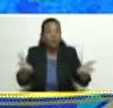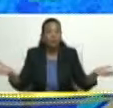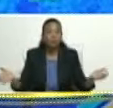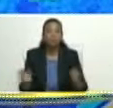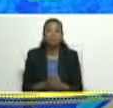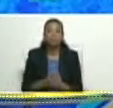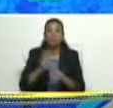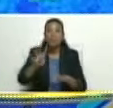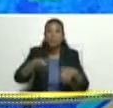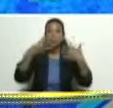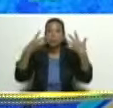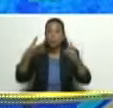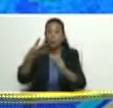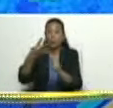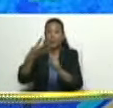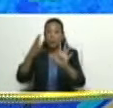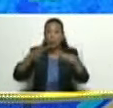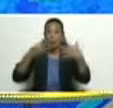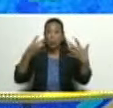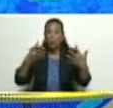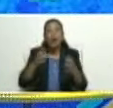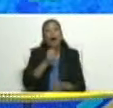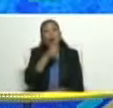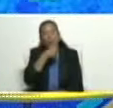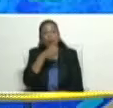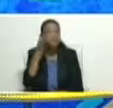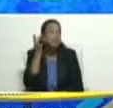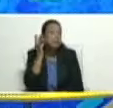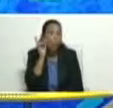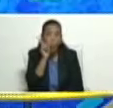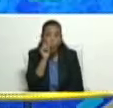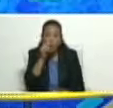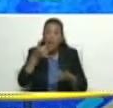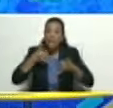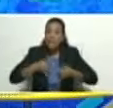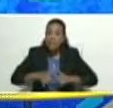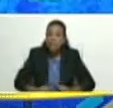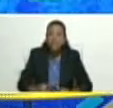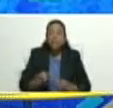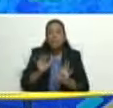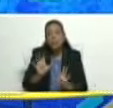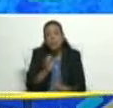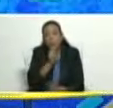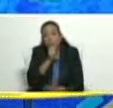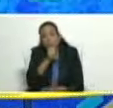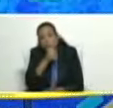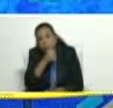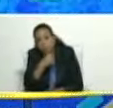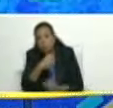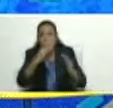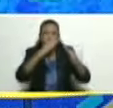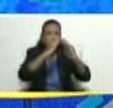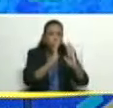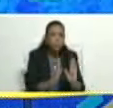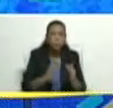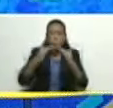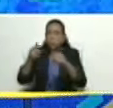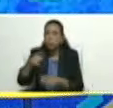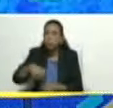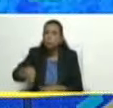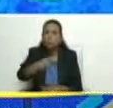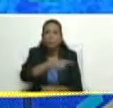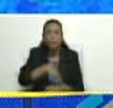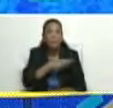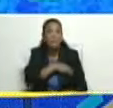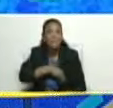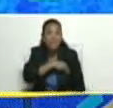Novena vértice, abuelos y abuelas, hijos e hijas de Venezuela. Ahí están la